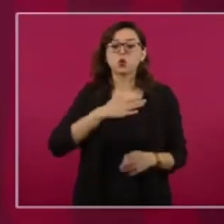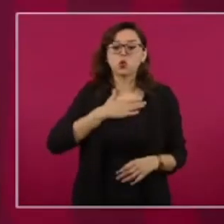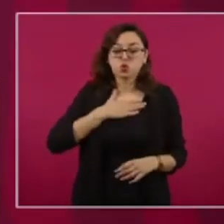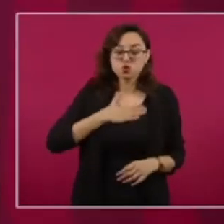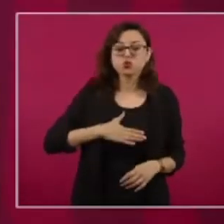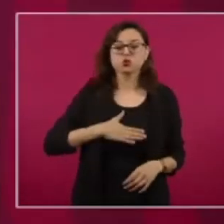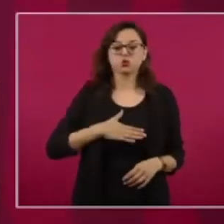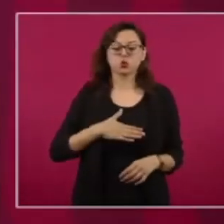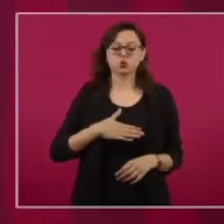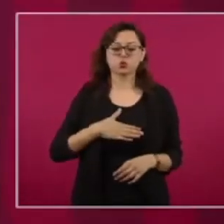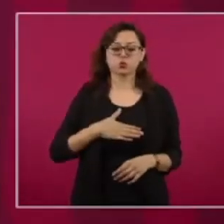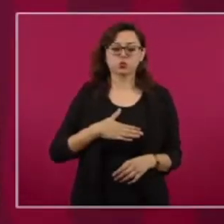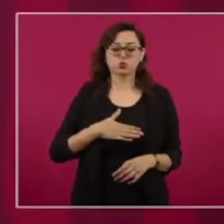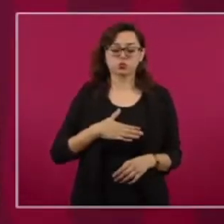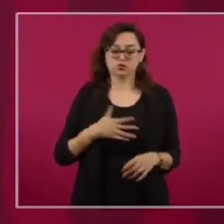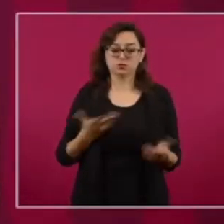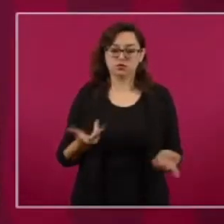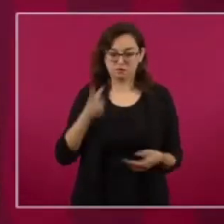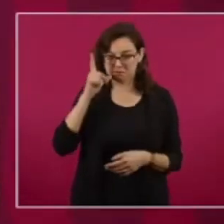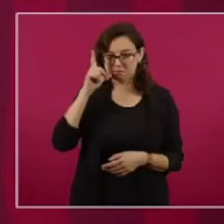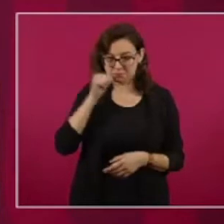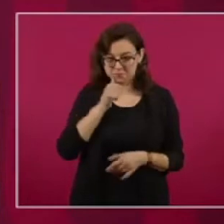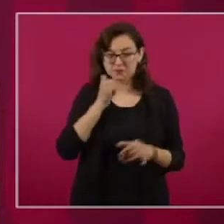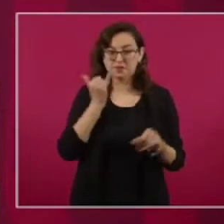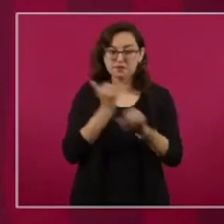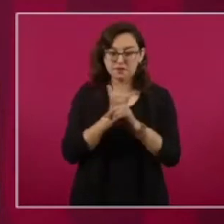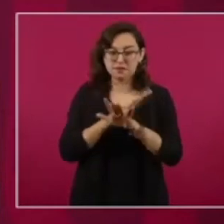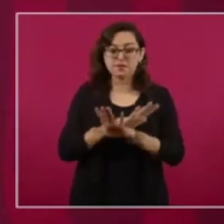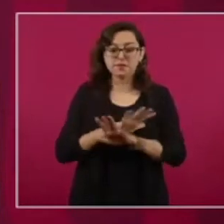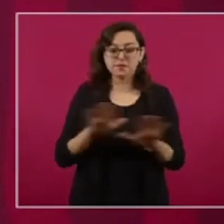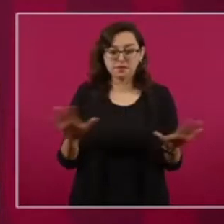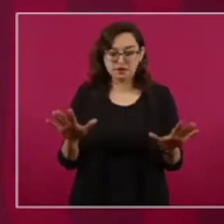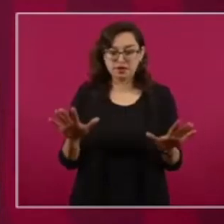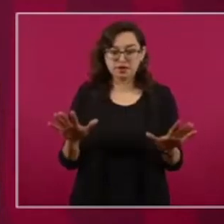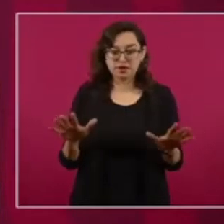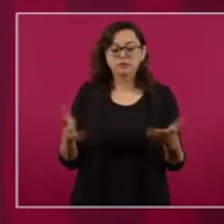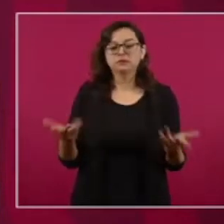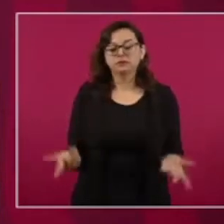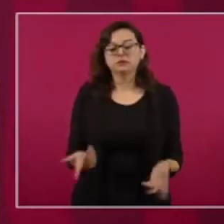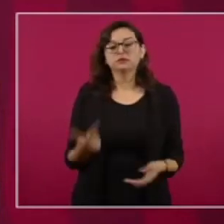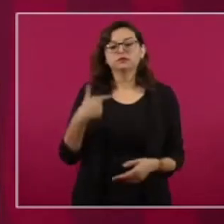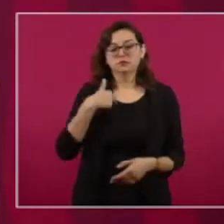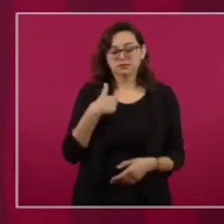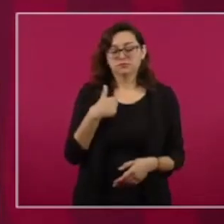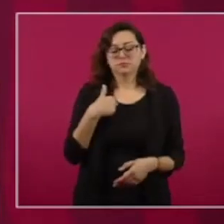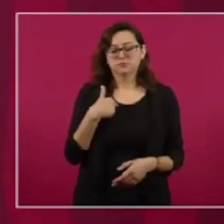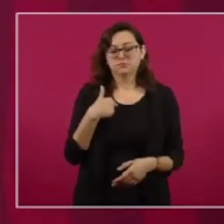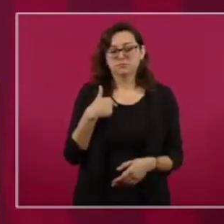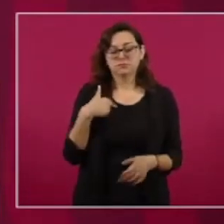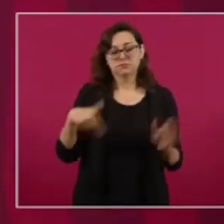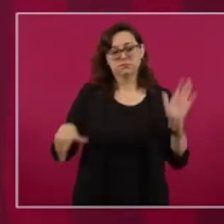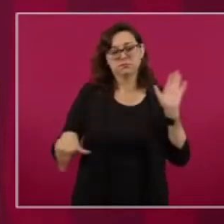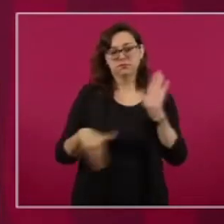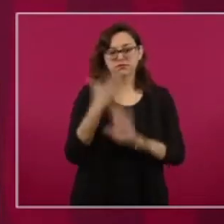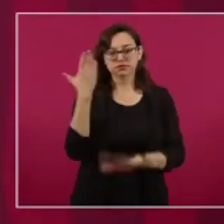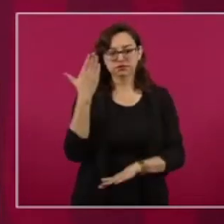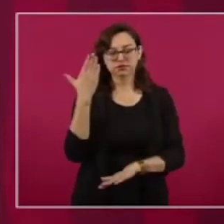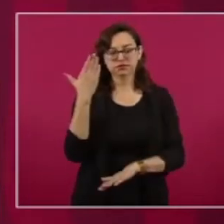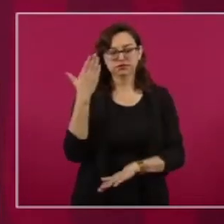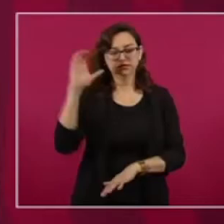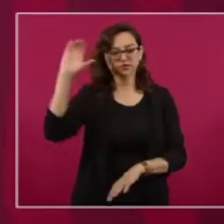Entonces, mañana informamos, aun cuando vamos a estar en